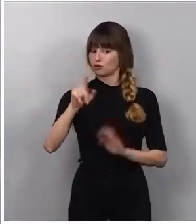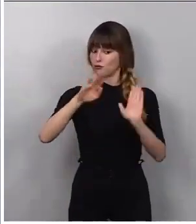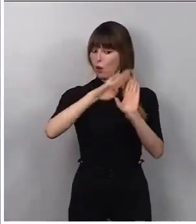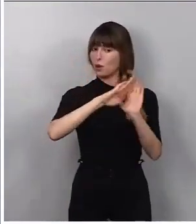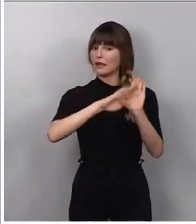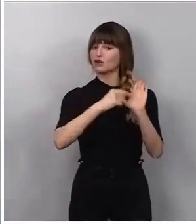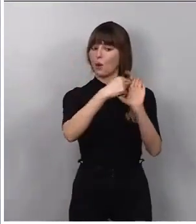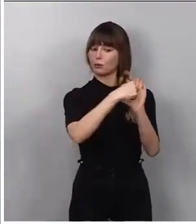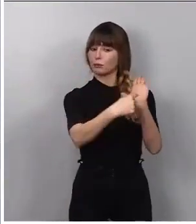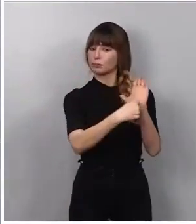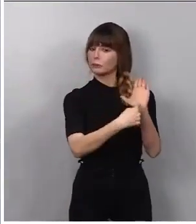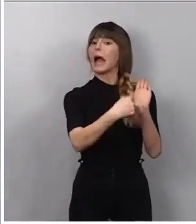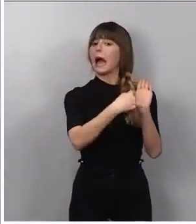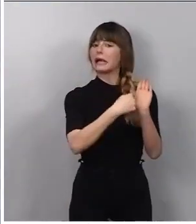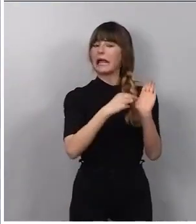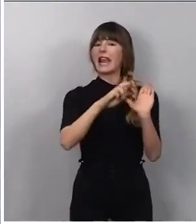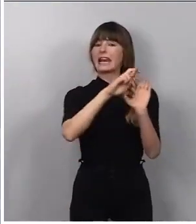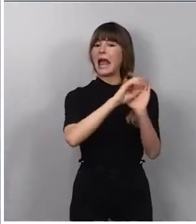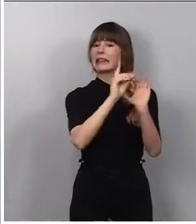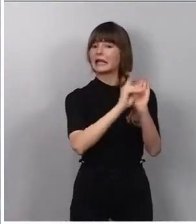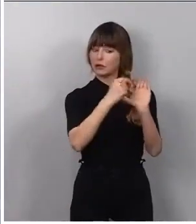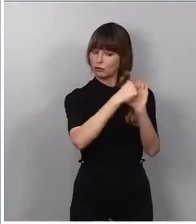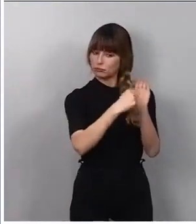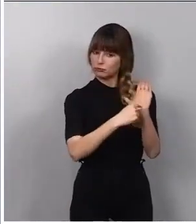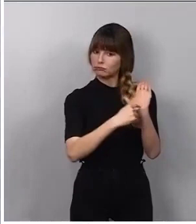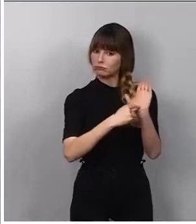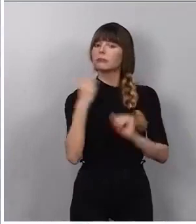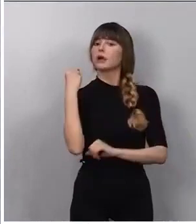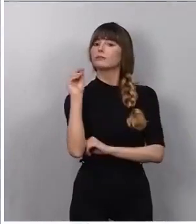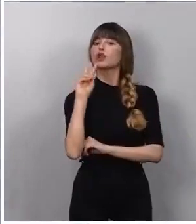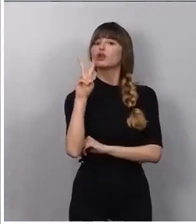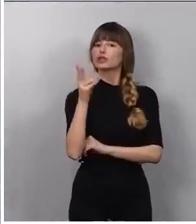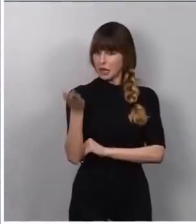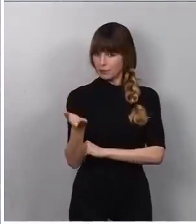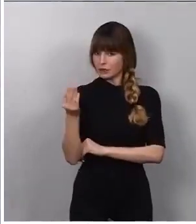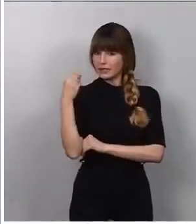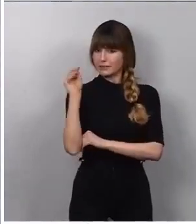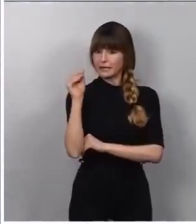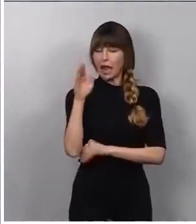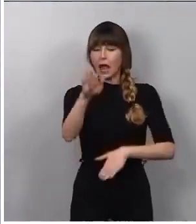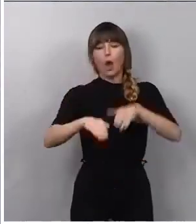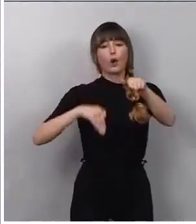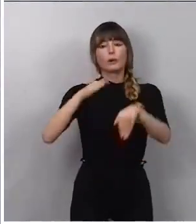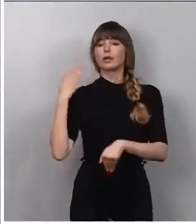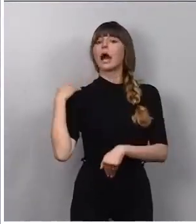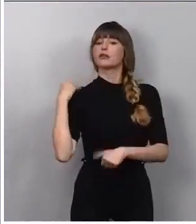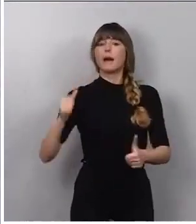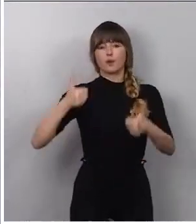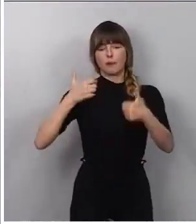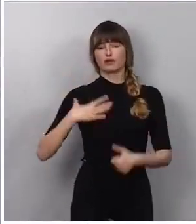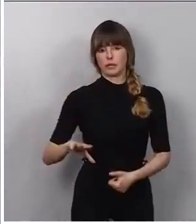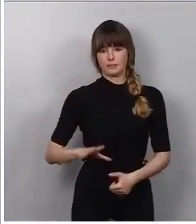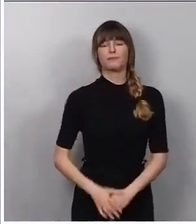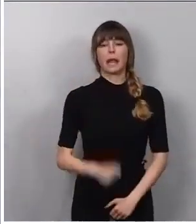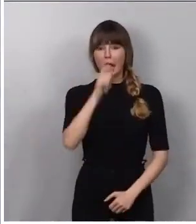digo en este en este real decreto se suman a dos muy importantes que ya probamos en la convocatoria anterior quiero